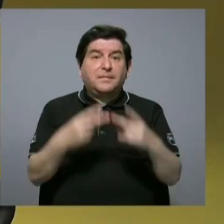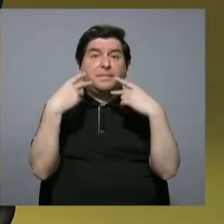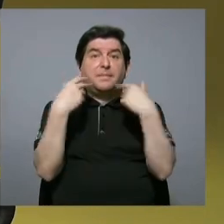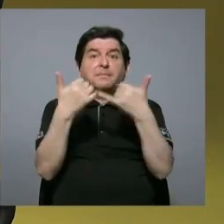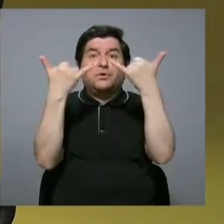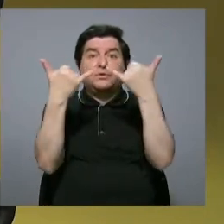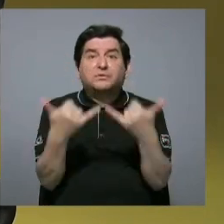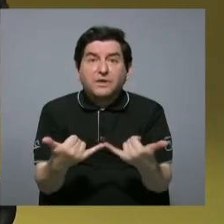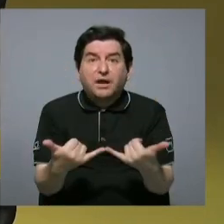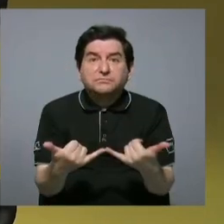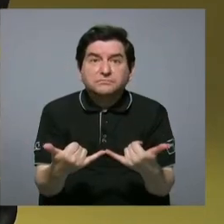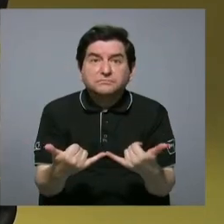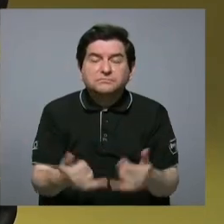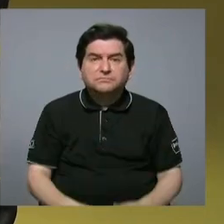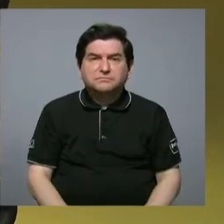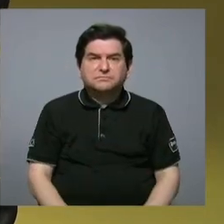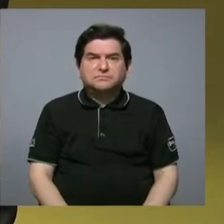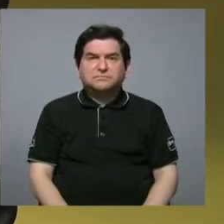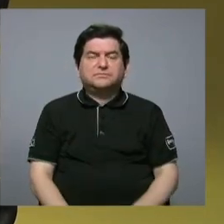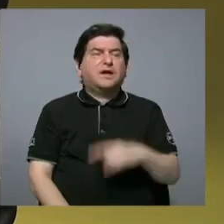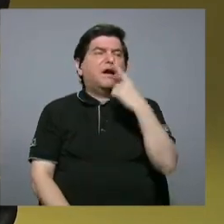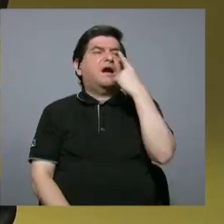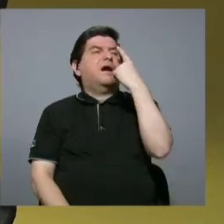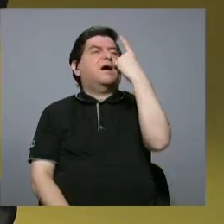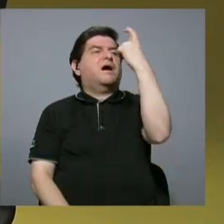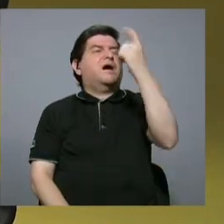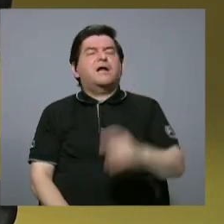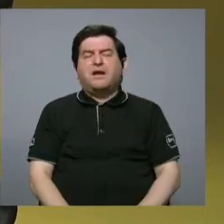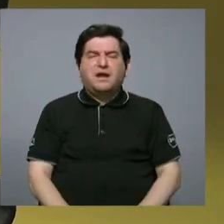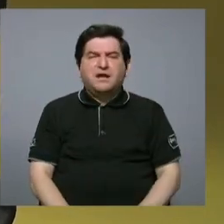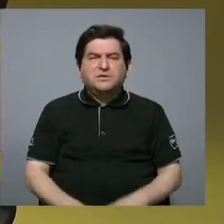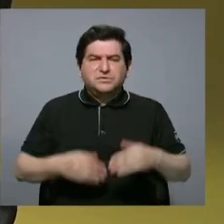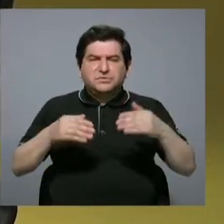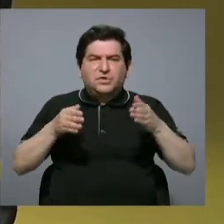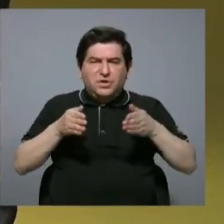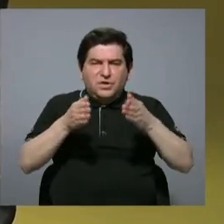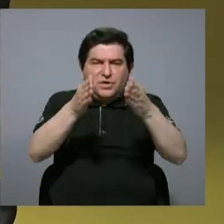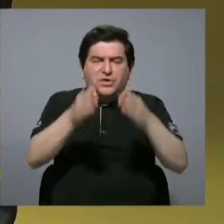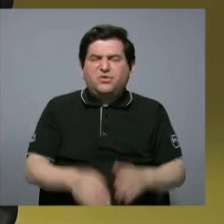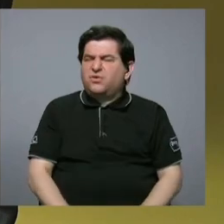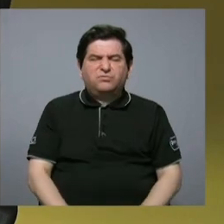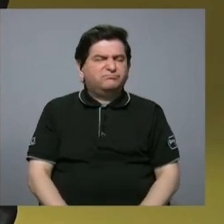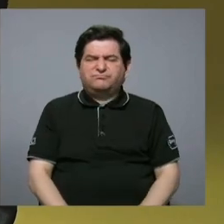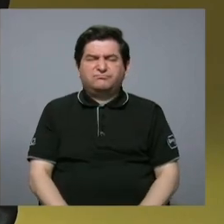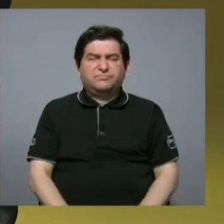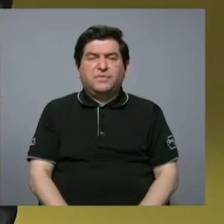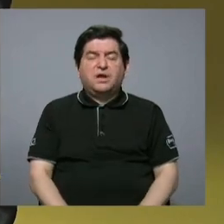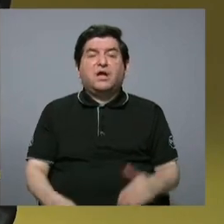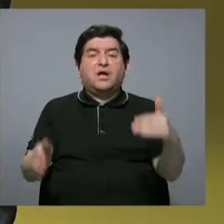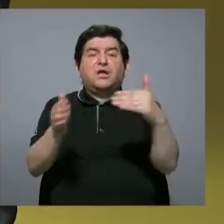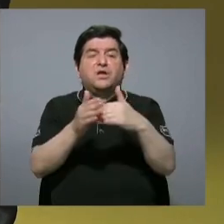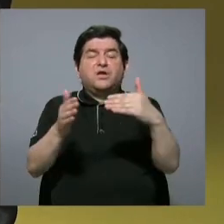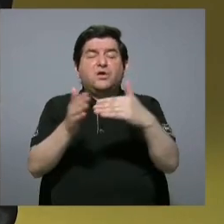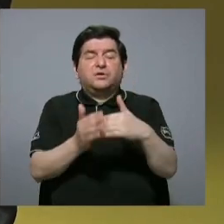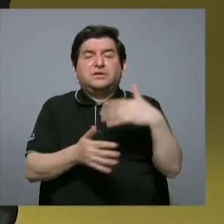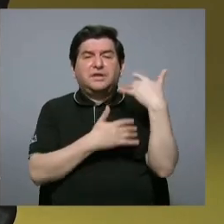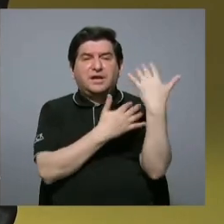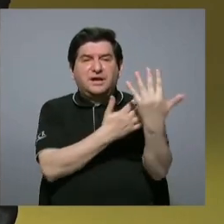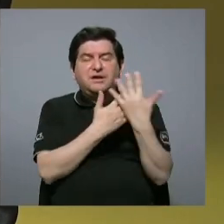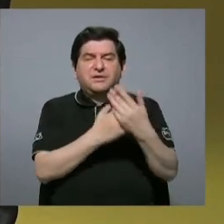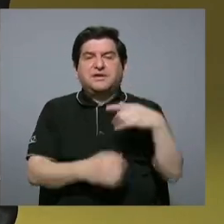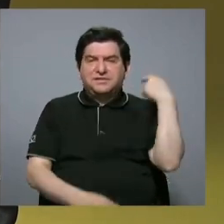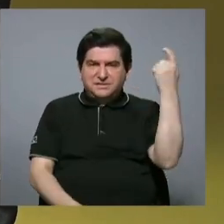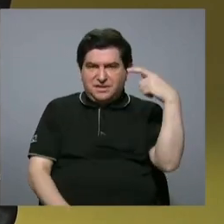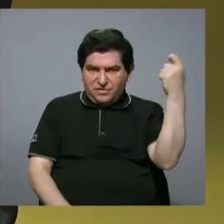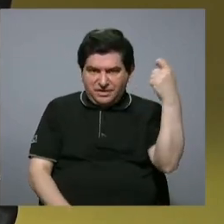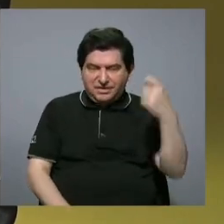ya se pierde la ilusión del canal y entonces se vuelven de nuevo las esperanzas hacia el Guanacaste,